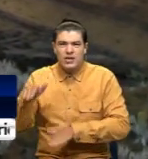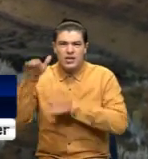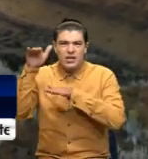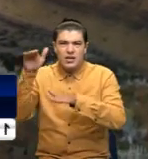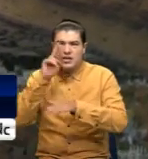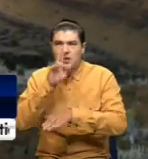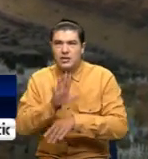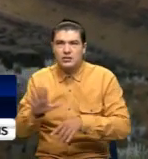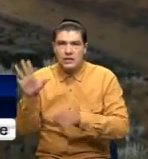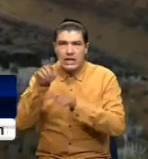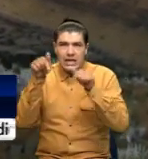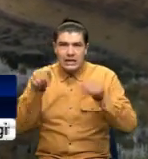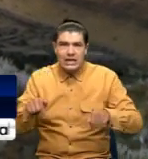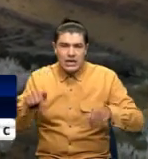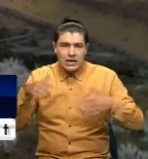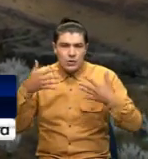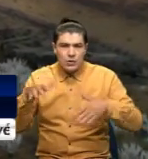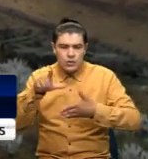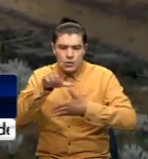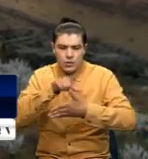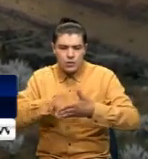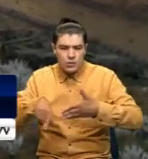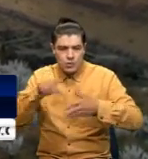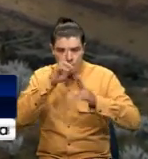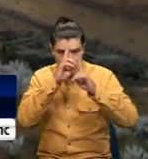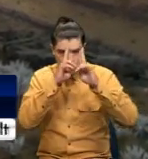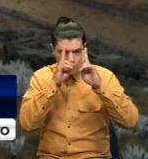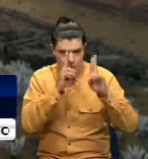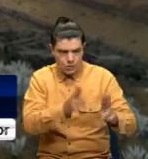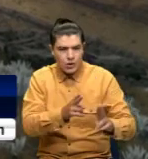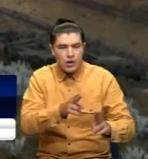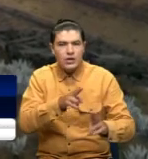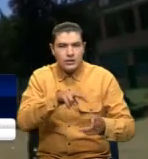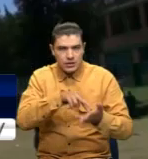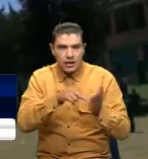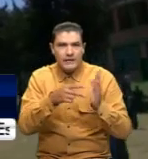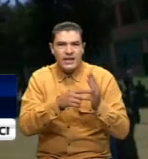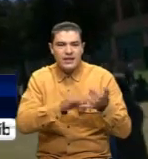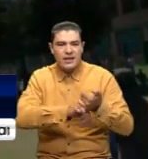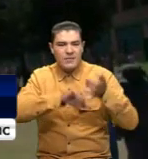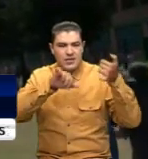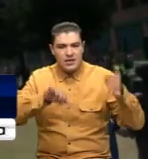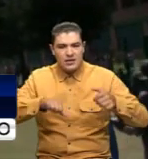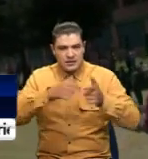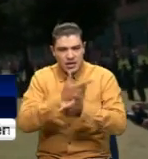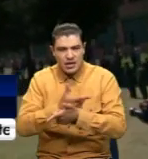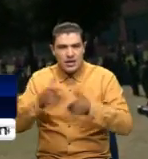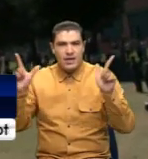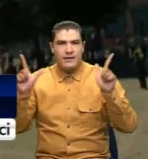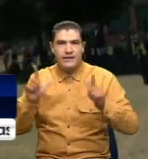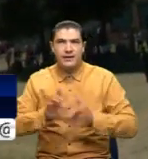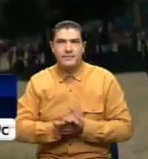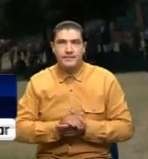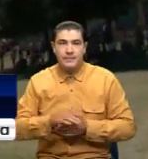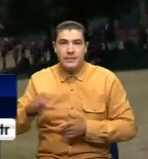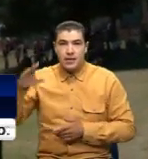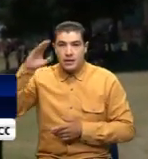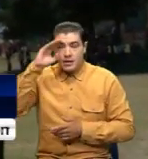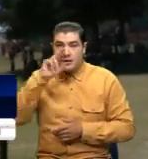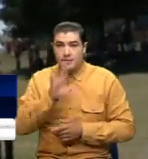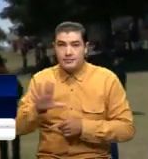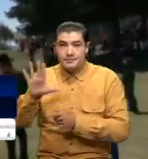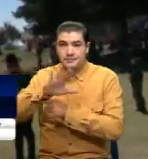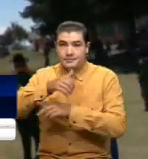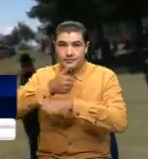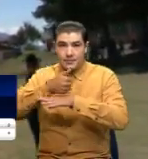como símbolo de latinoamérica ofertados y abren dados a esa independencia de esa libertad el comandante de la policía en santander el coronel carlos